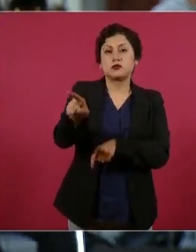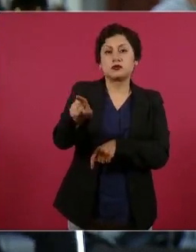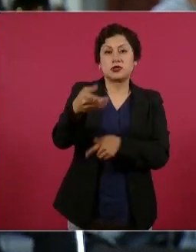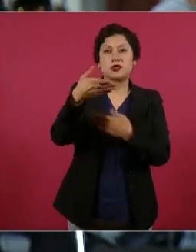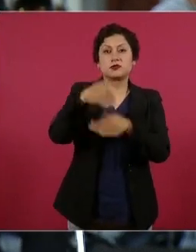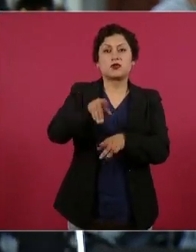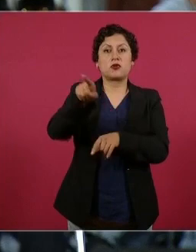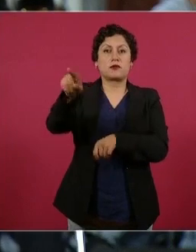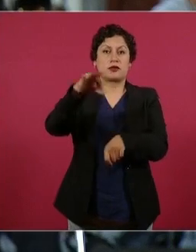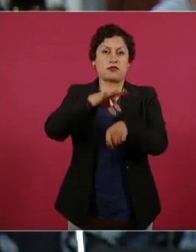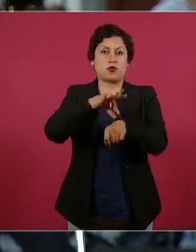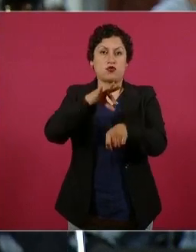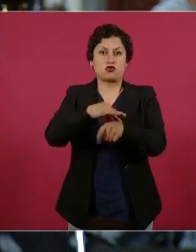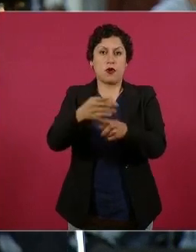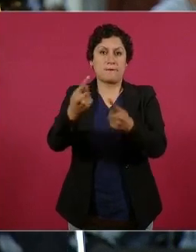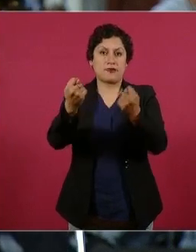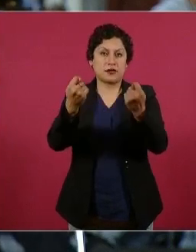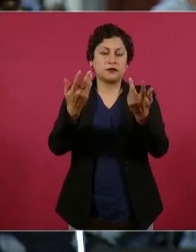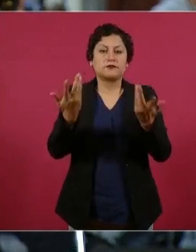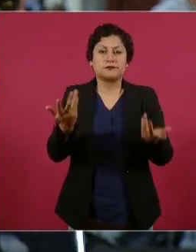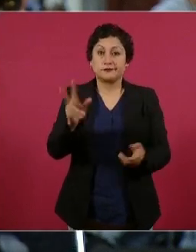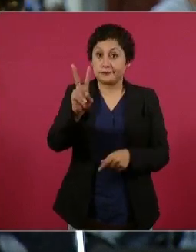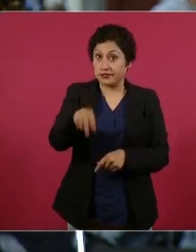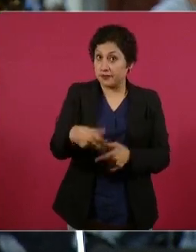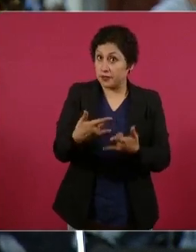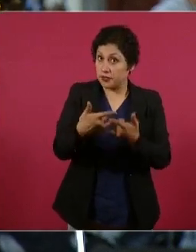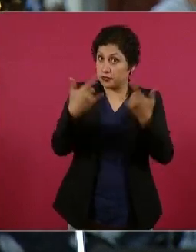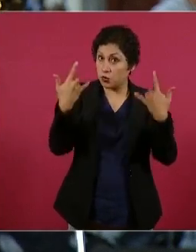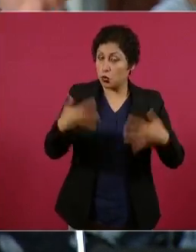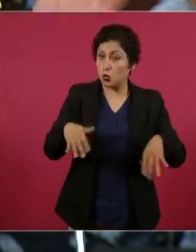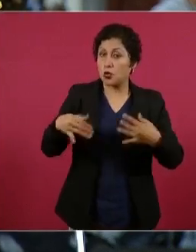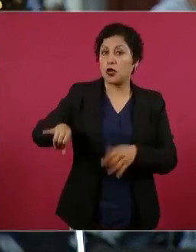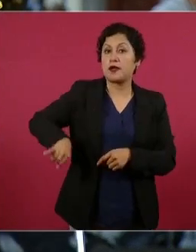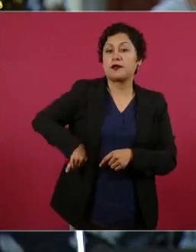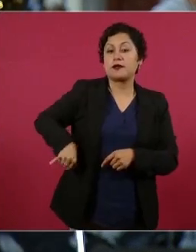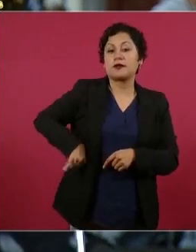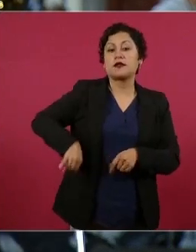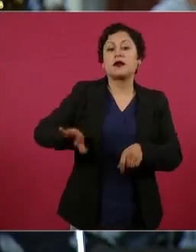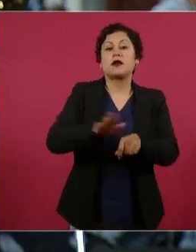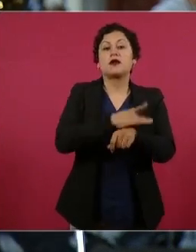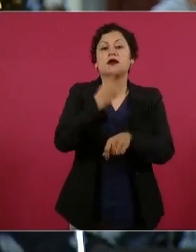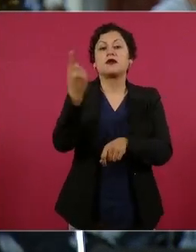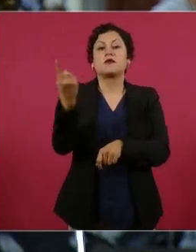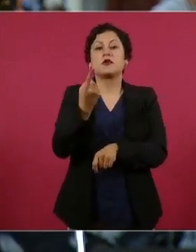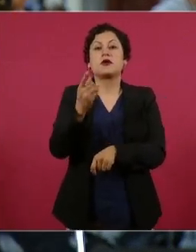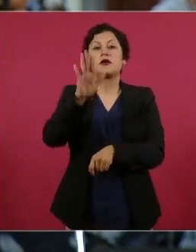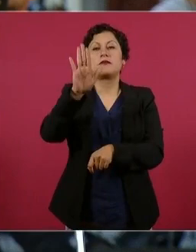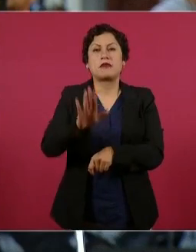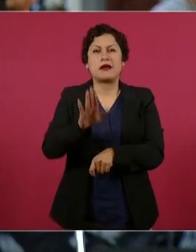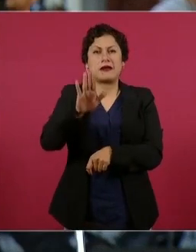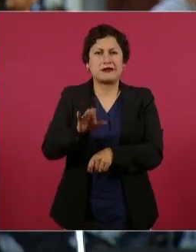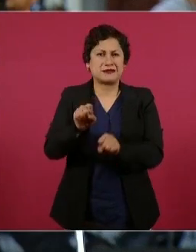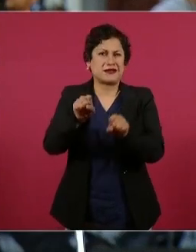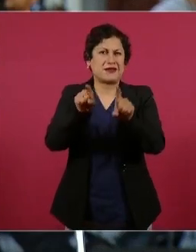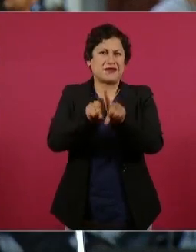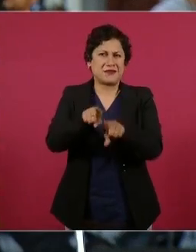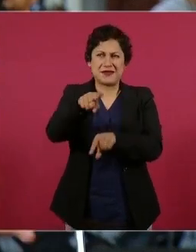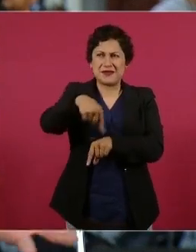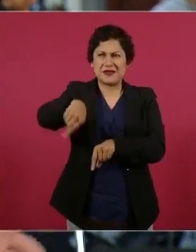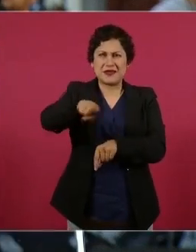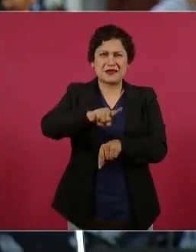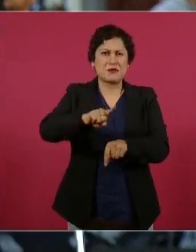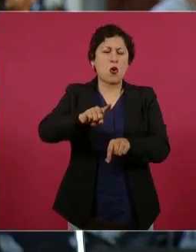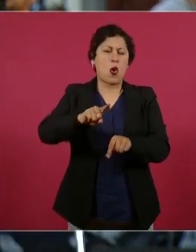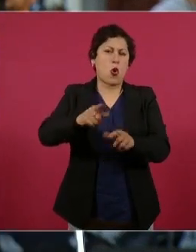médica, que esto es un caso bien interesante porque pareciera otro cártel, ¿no? El de la bata blanca, que